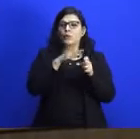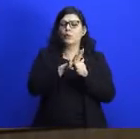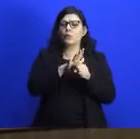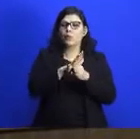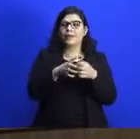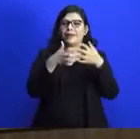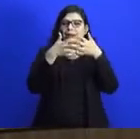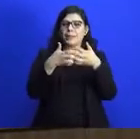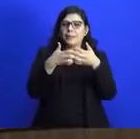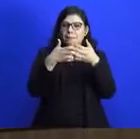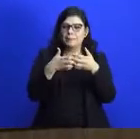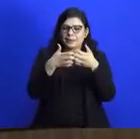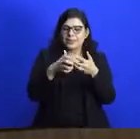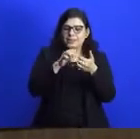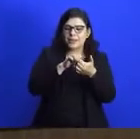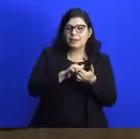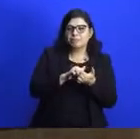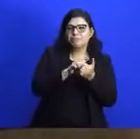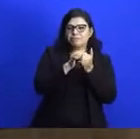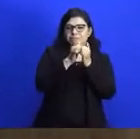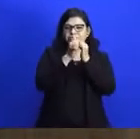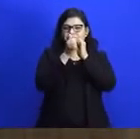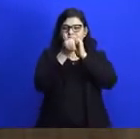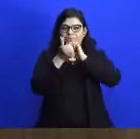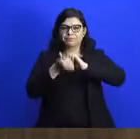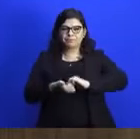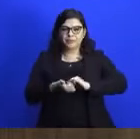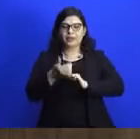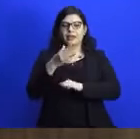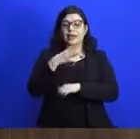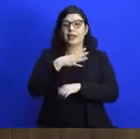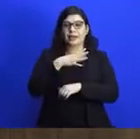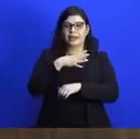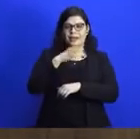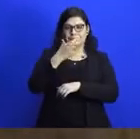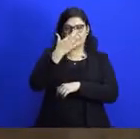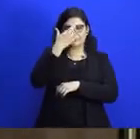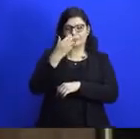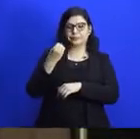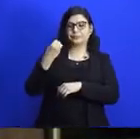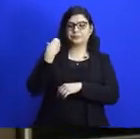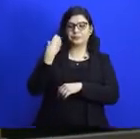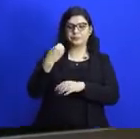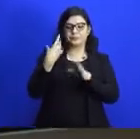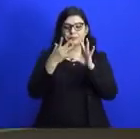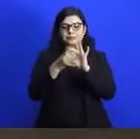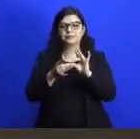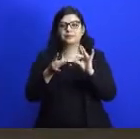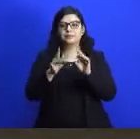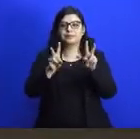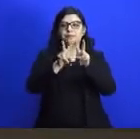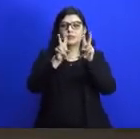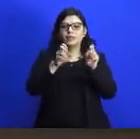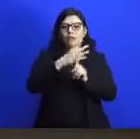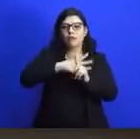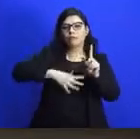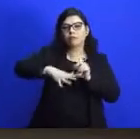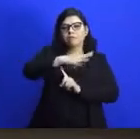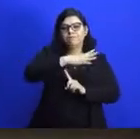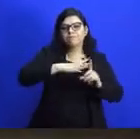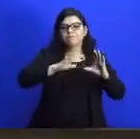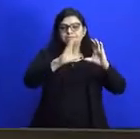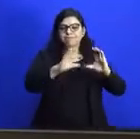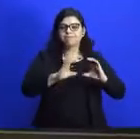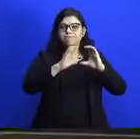empresa regenerativa hay varios capítulos. Hablamos en el evento anterior, hablamos de sustentabilidad. Hoy